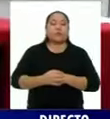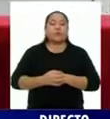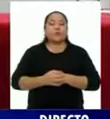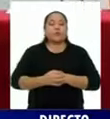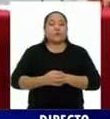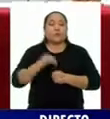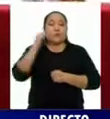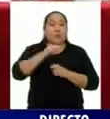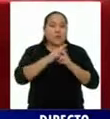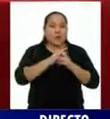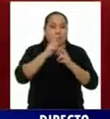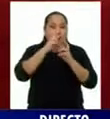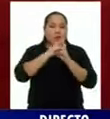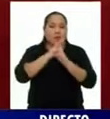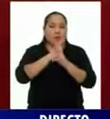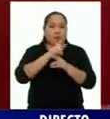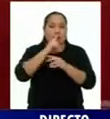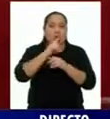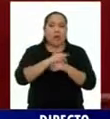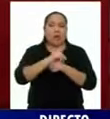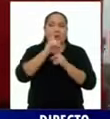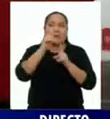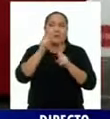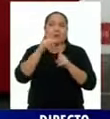Respecto a la pregunta sobre el Banco Central,